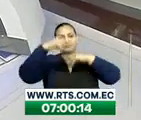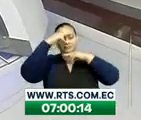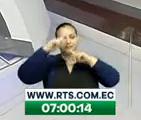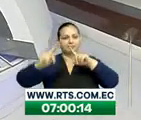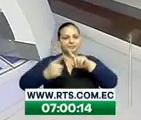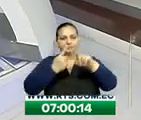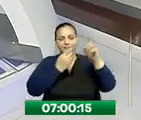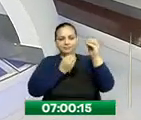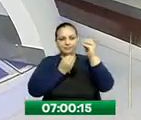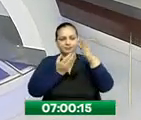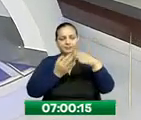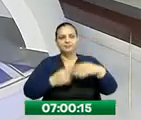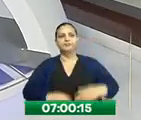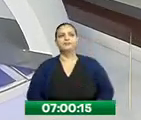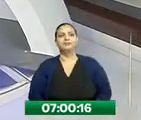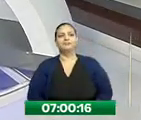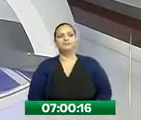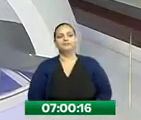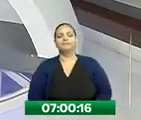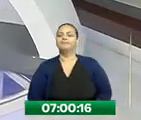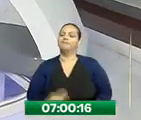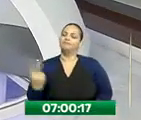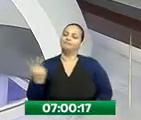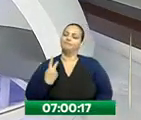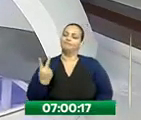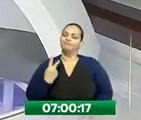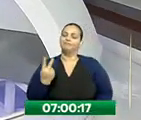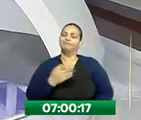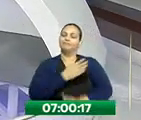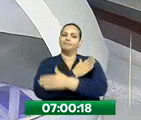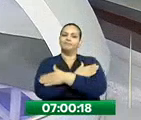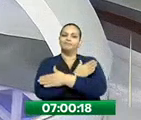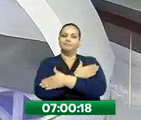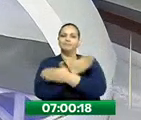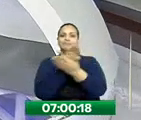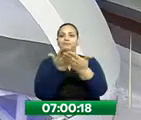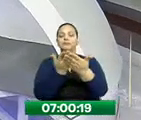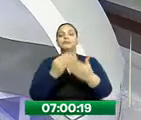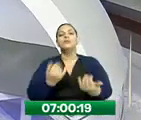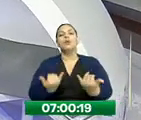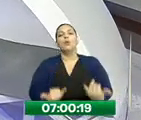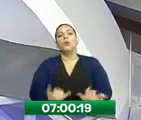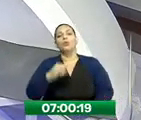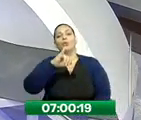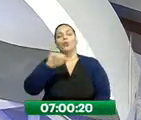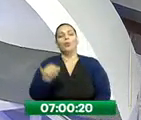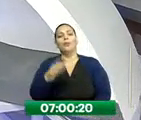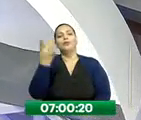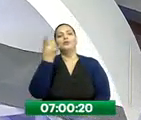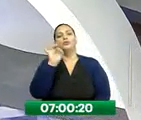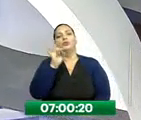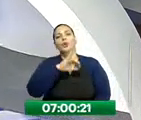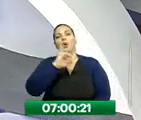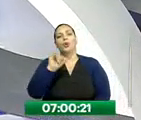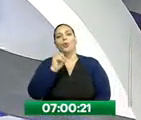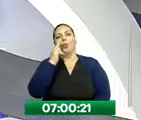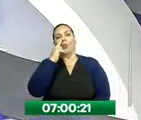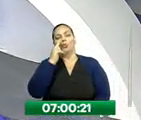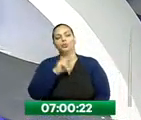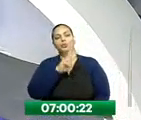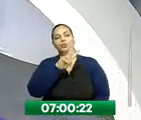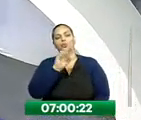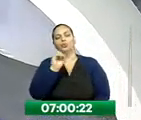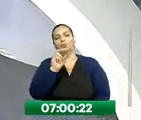emisión. Mayra Montaño y Luisa Delgadillo les saludan en este día jueves 18 de junio del 2020. Gracias por